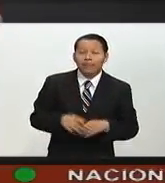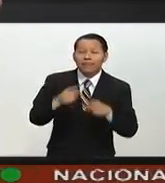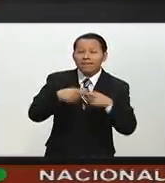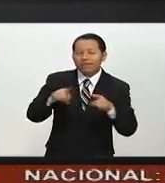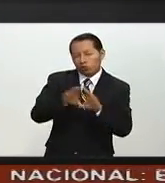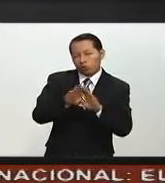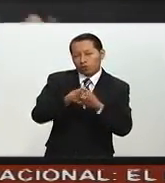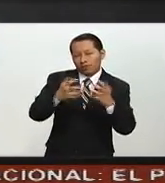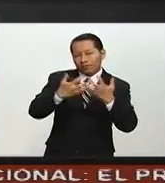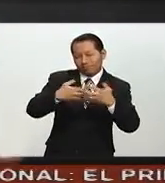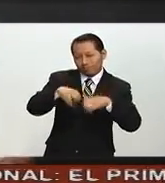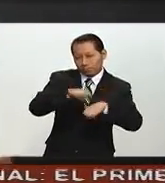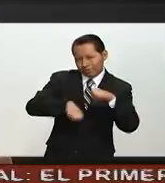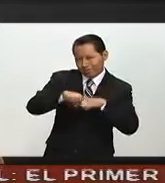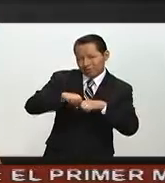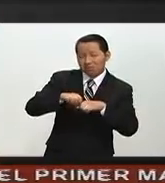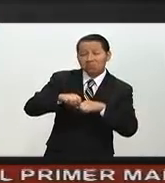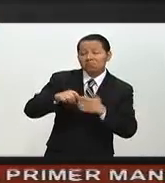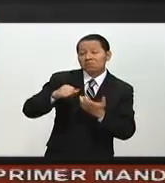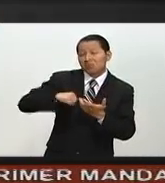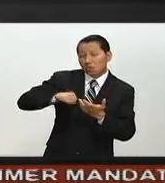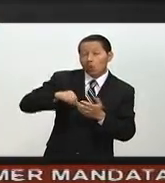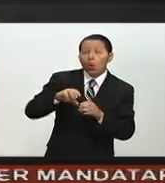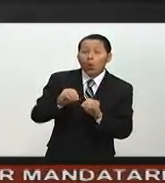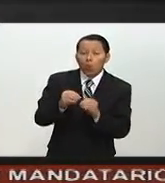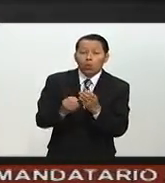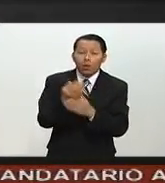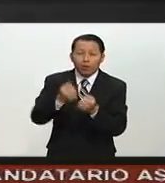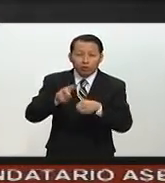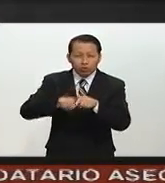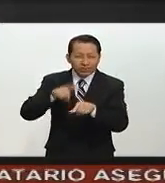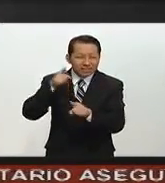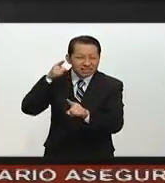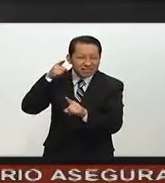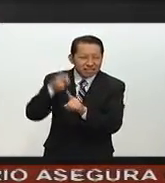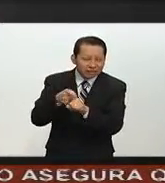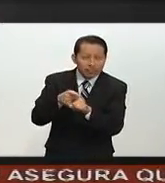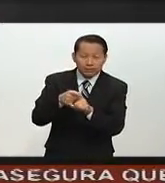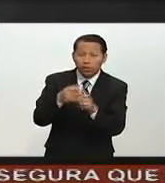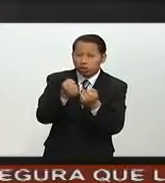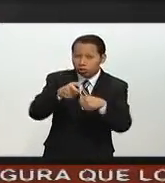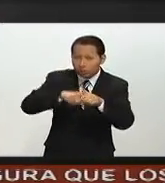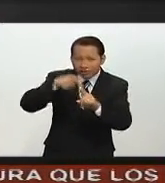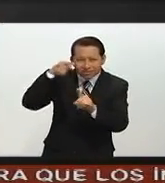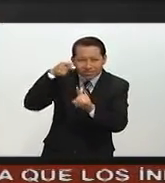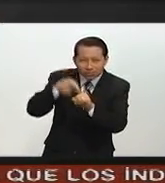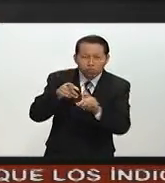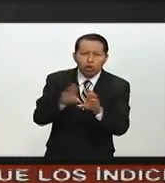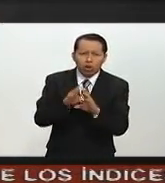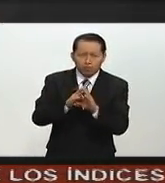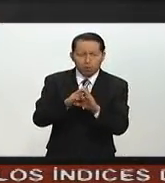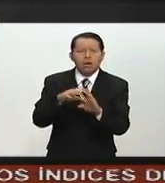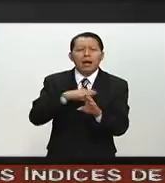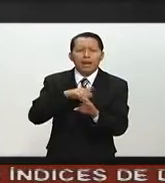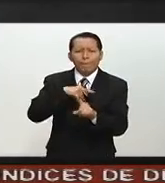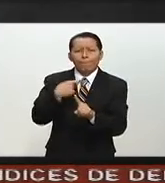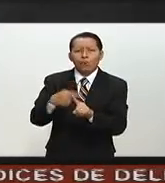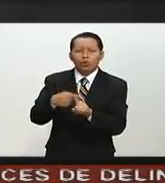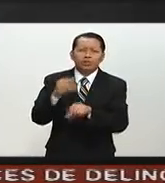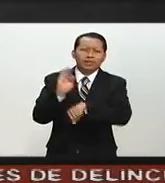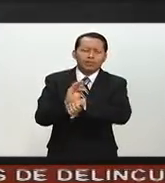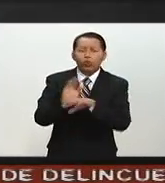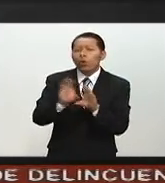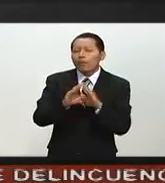emprendimiento tradicional o un emprendimiento social es que el emprendimiento social tiene como principal objetivo generar impacto positivo, ¿no? Resolver